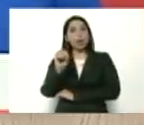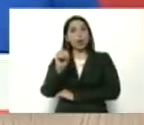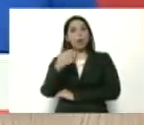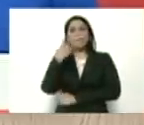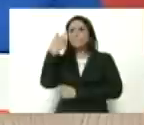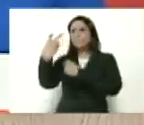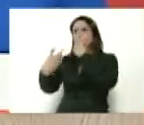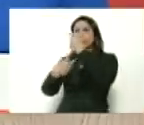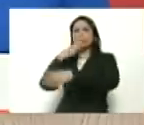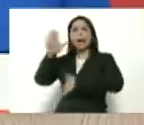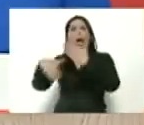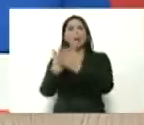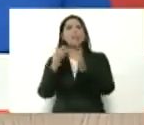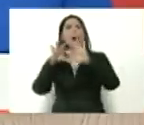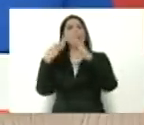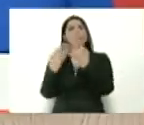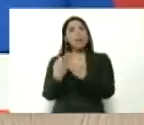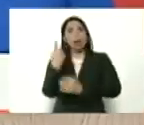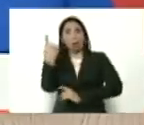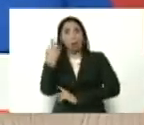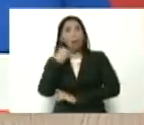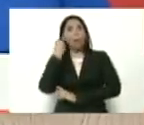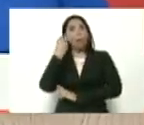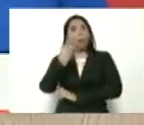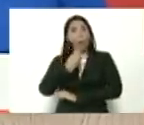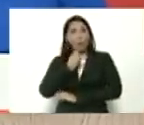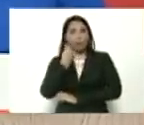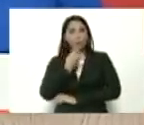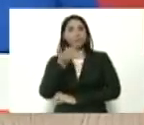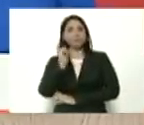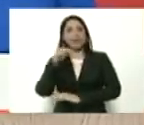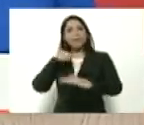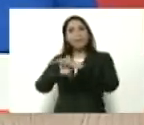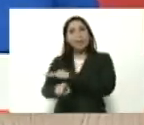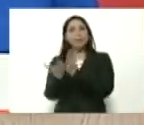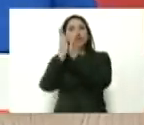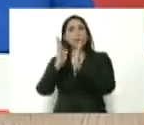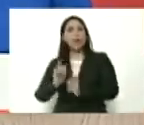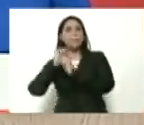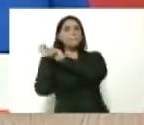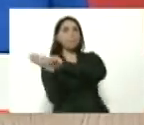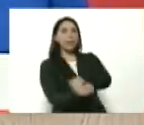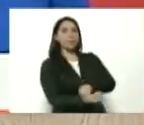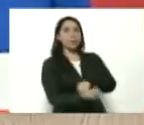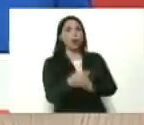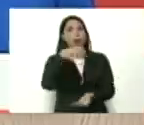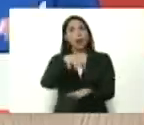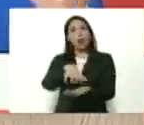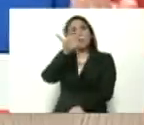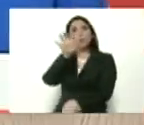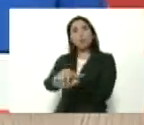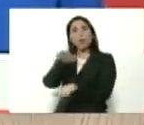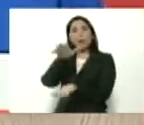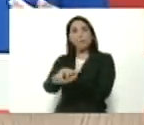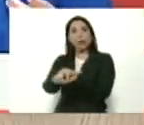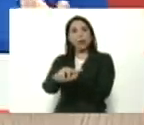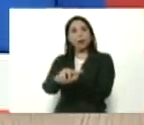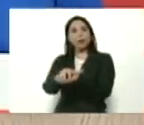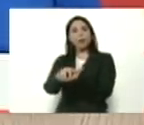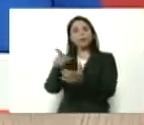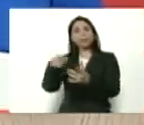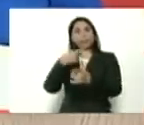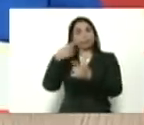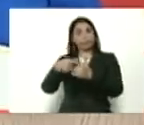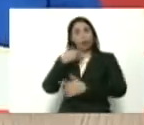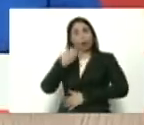un familiar, uno de los jóvenes que está en la Academia de Béisbol en el estado Nueva Esparta y contagió,